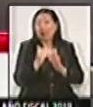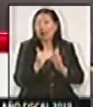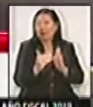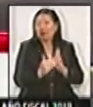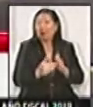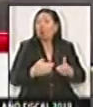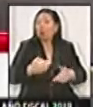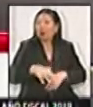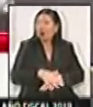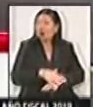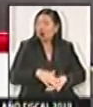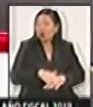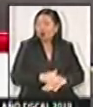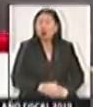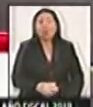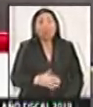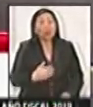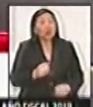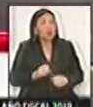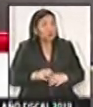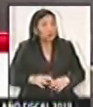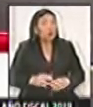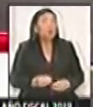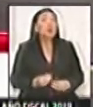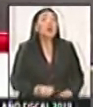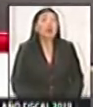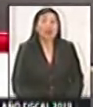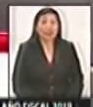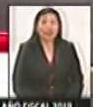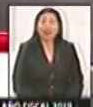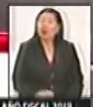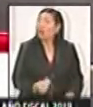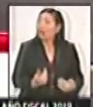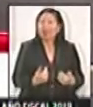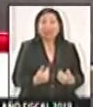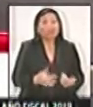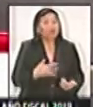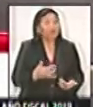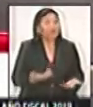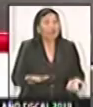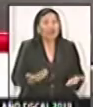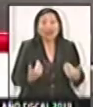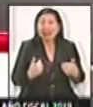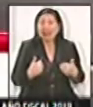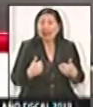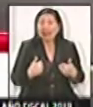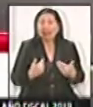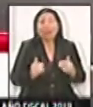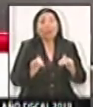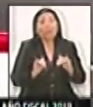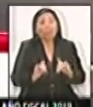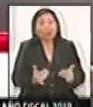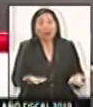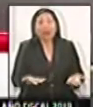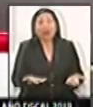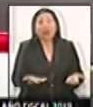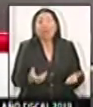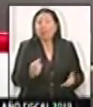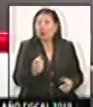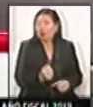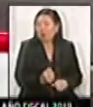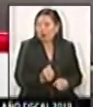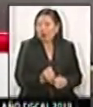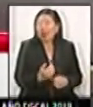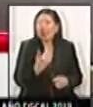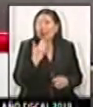que el proceso de negociación colectiva pueda fluir. ¿Sabe por qué, presidente? Porque no tiene sentido que tengamos a FENTASE, que tengamos a los